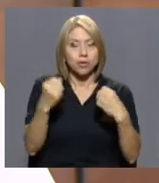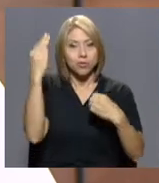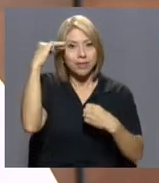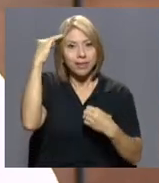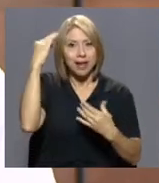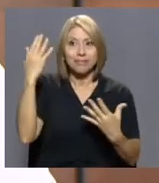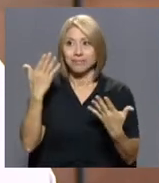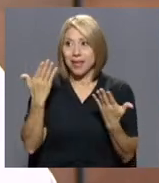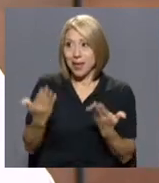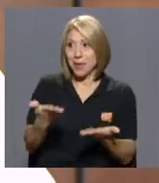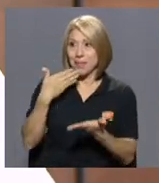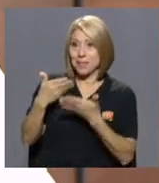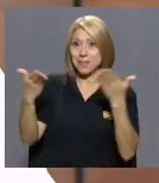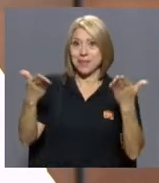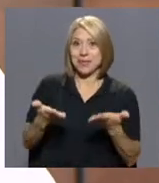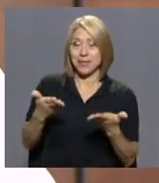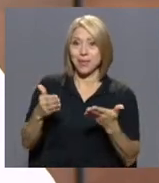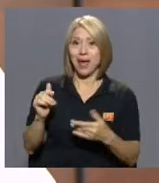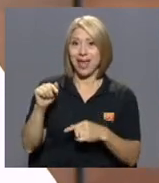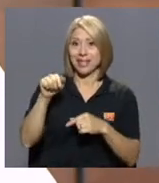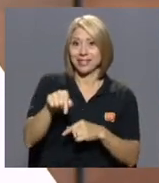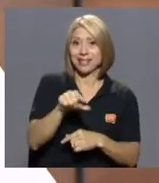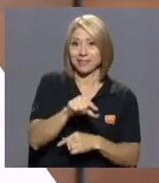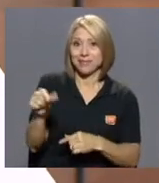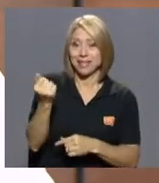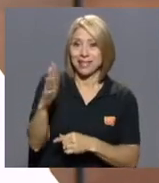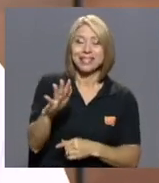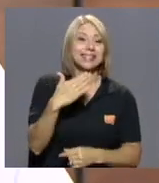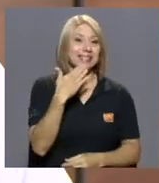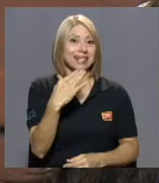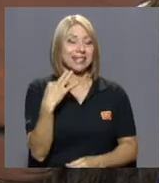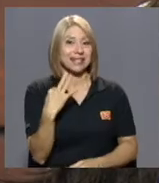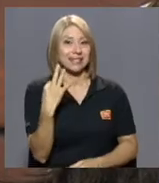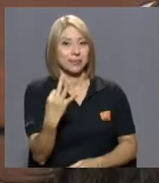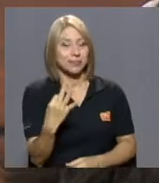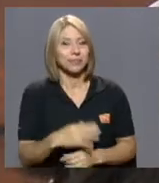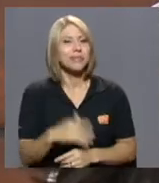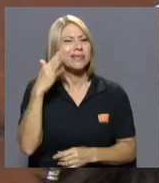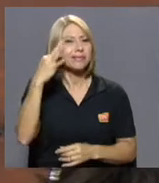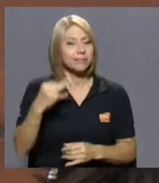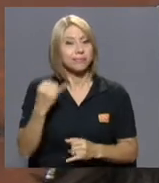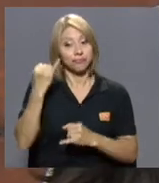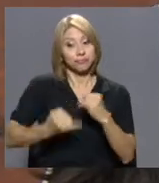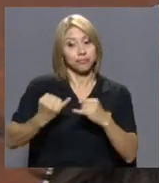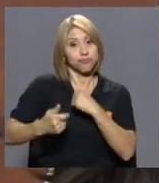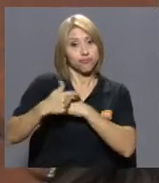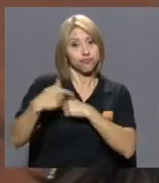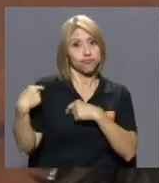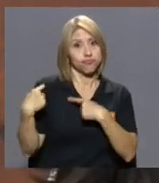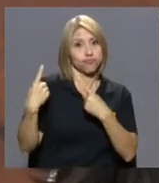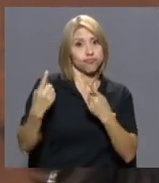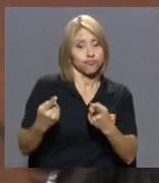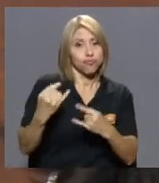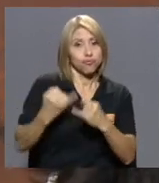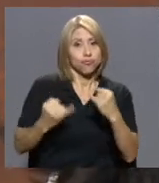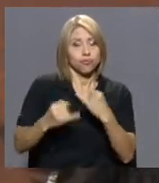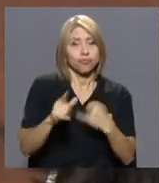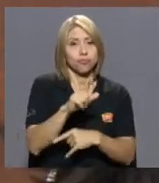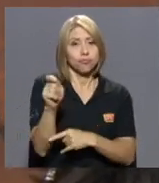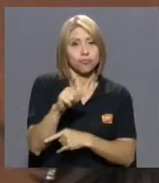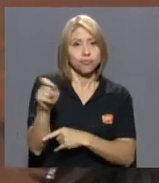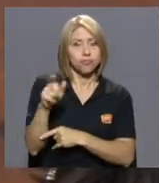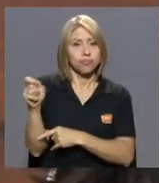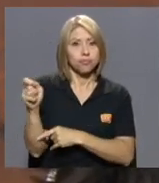esta semana en el 15. Muchas gracias por la invitación. Bueno, efectivamente, creo que en los últimos tiempos, particularmente en los últimos meses, nos han llamado